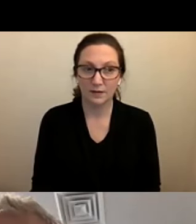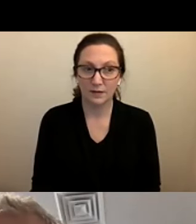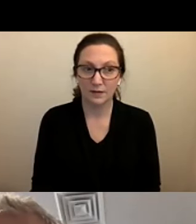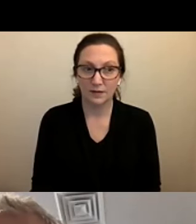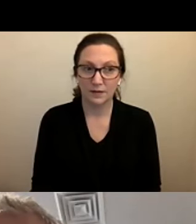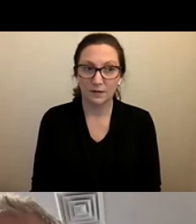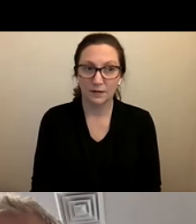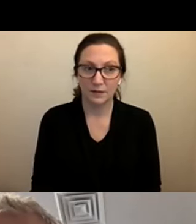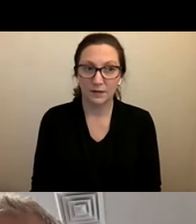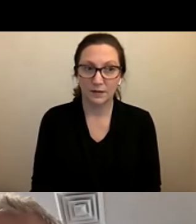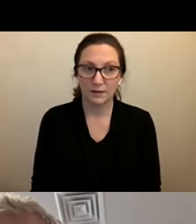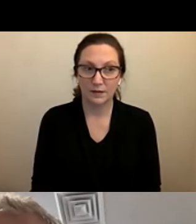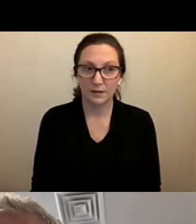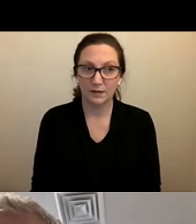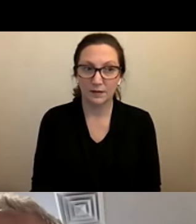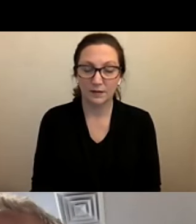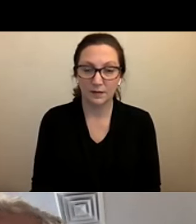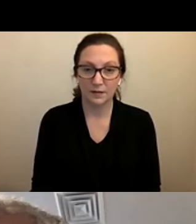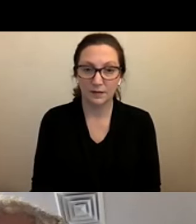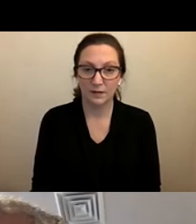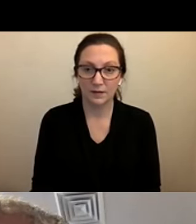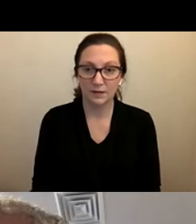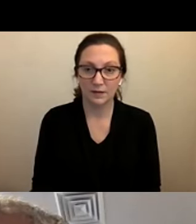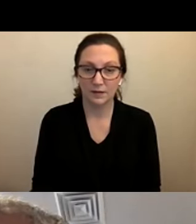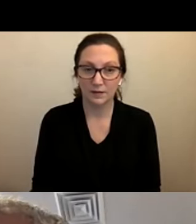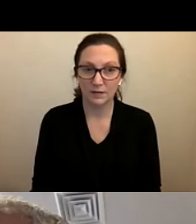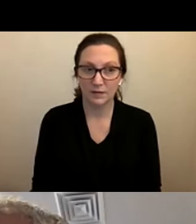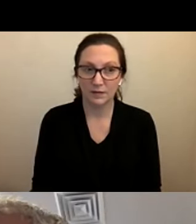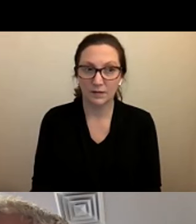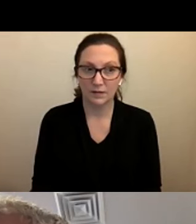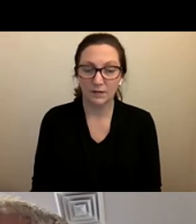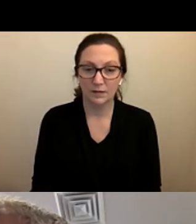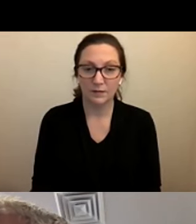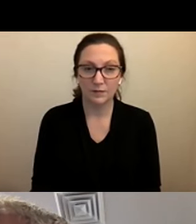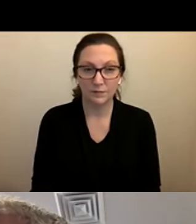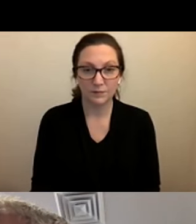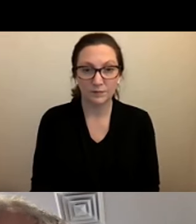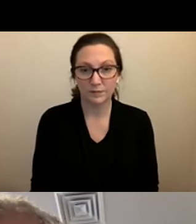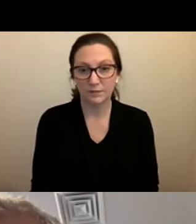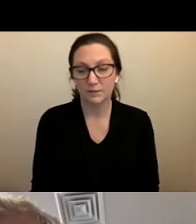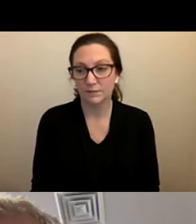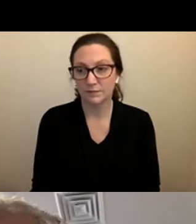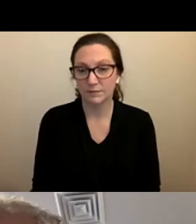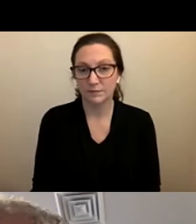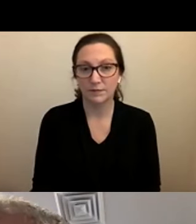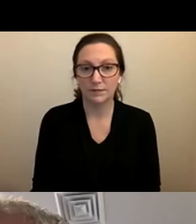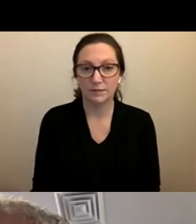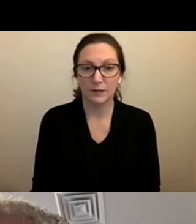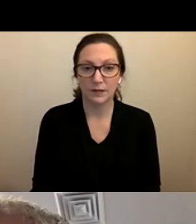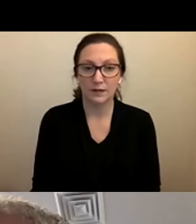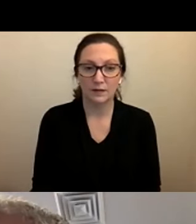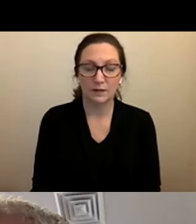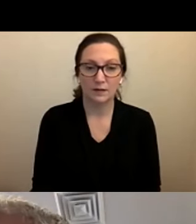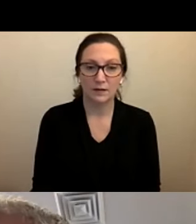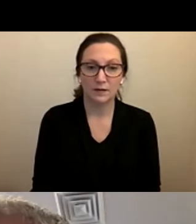allí, van a seleccionar el idioma español. Si están utilizando un celular, por favor, buscar los 3 puntos a la